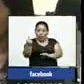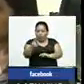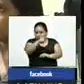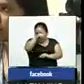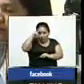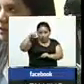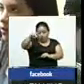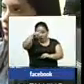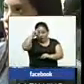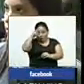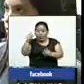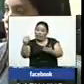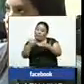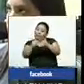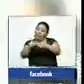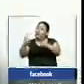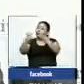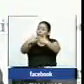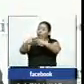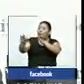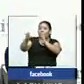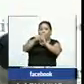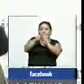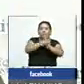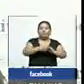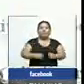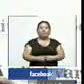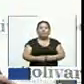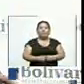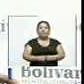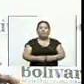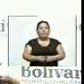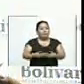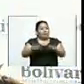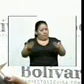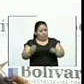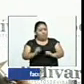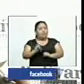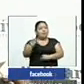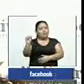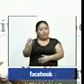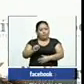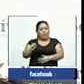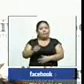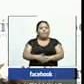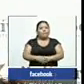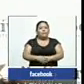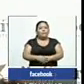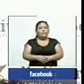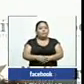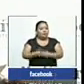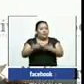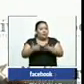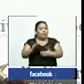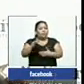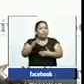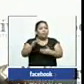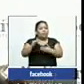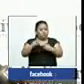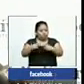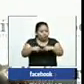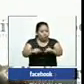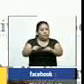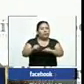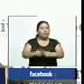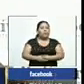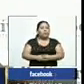con la idea de que más empresas la adopten. Claro que sí, o sea, ya no podemos seguir como vamos,